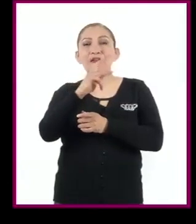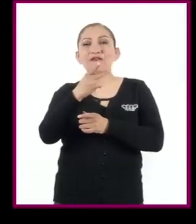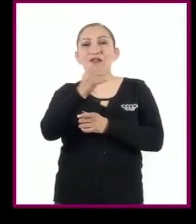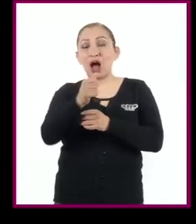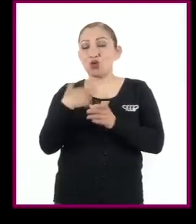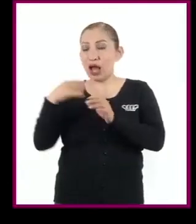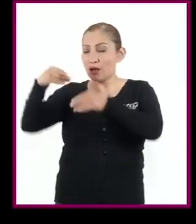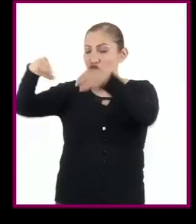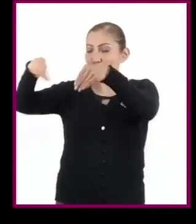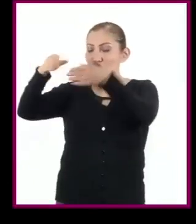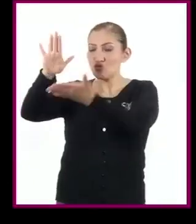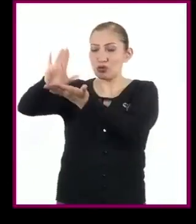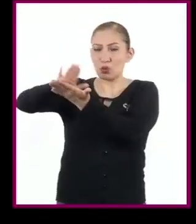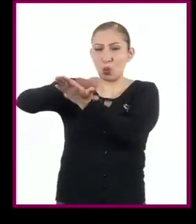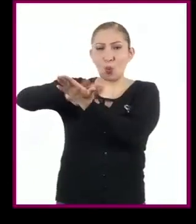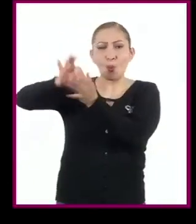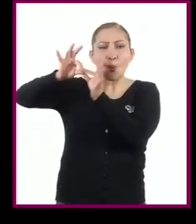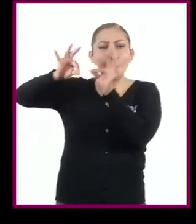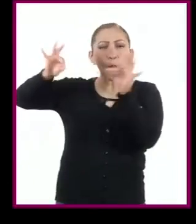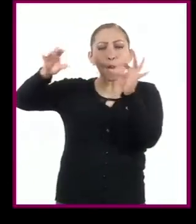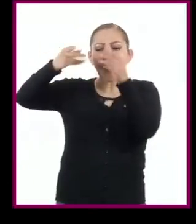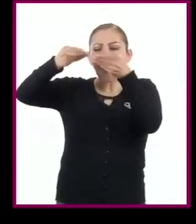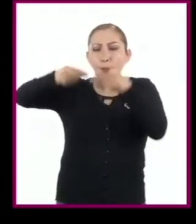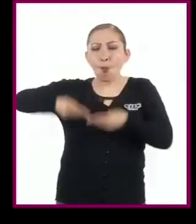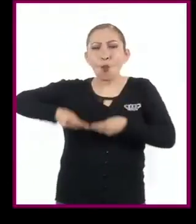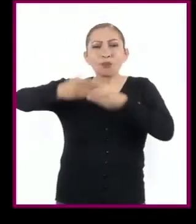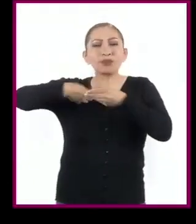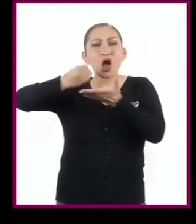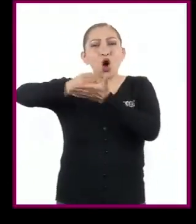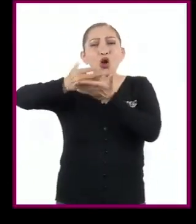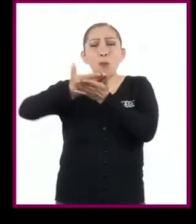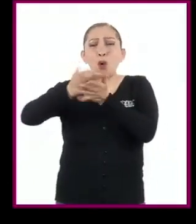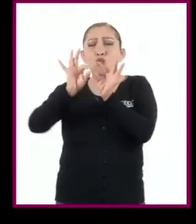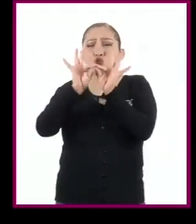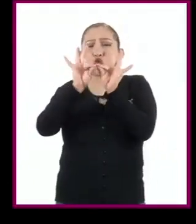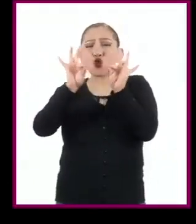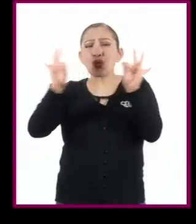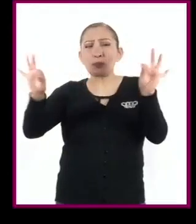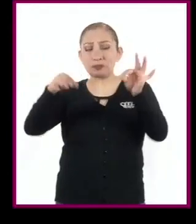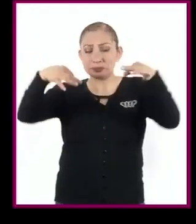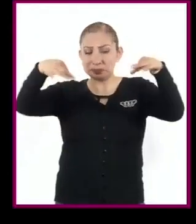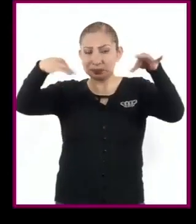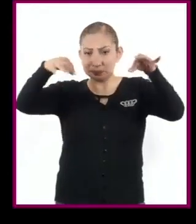una lámina de oro. Una lámina de oro muy delgada.